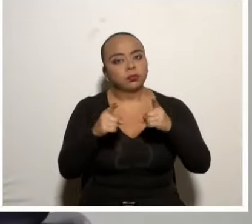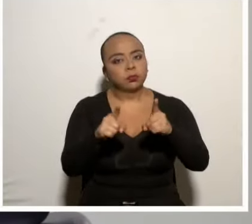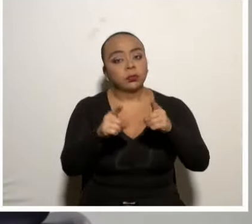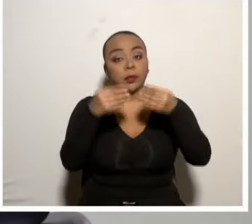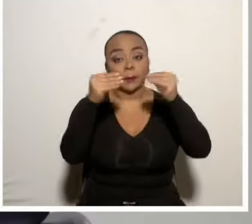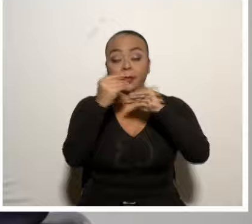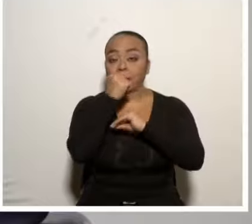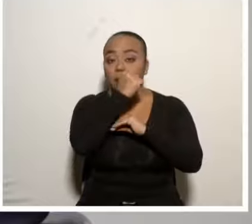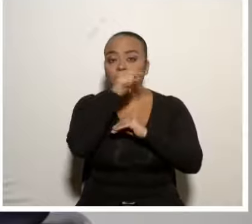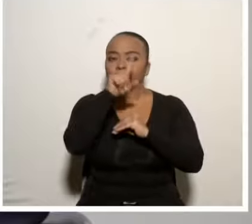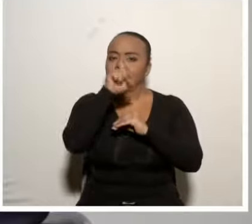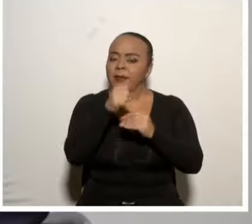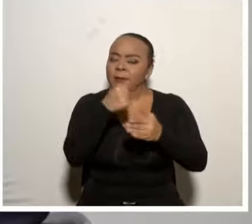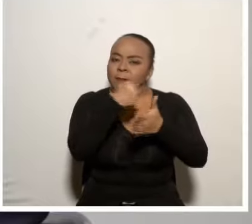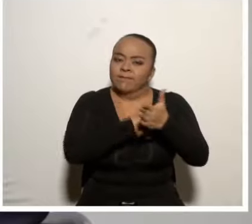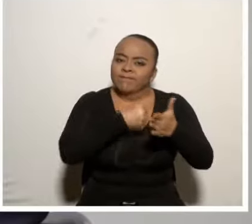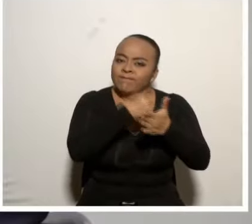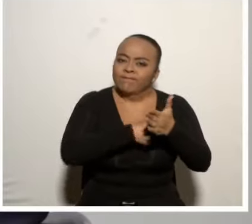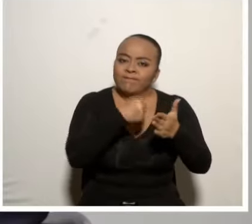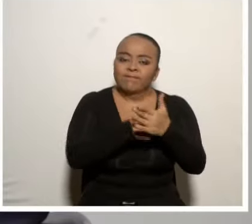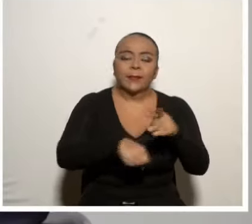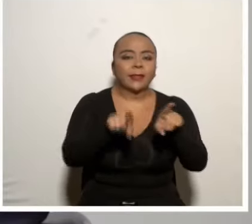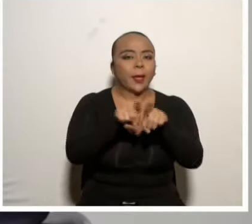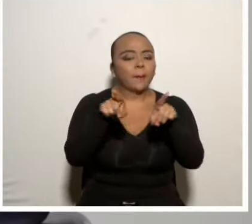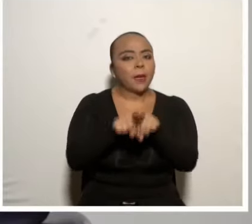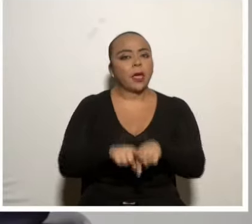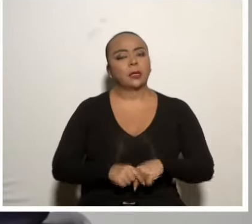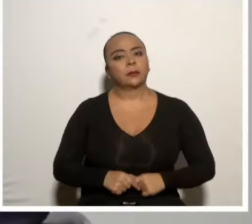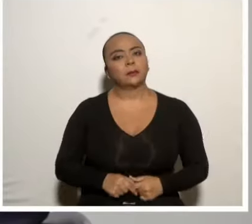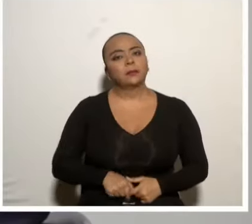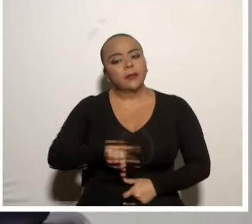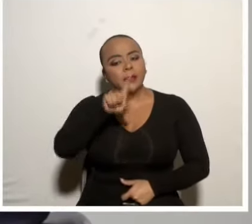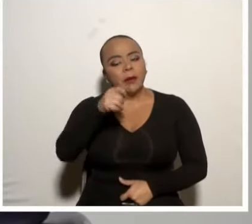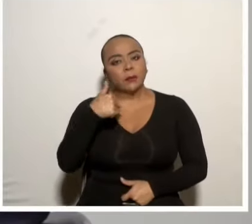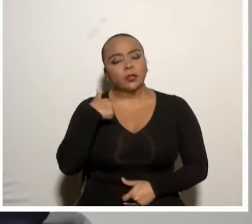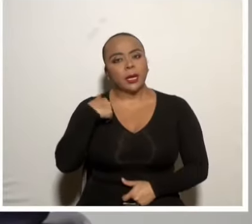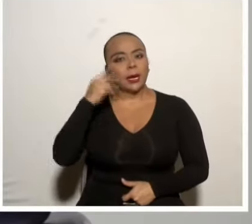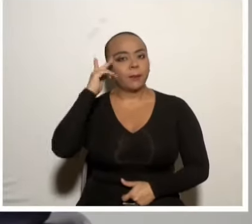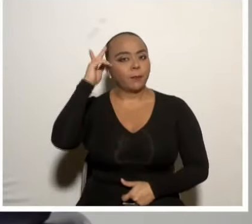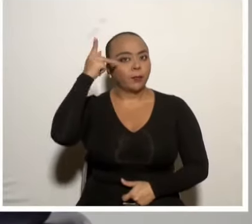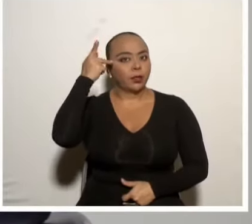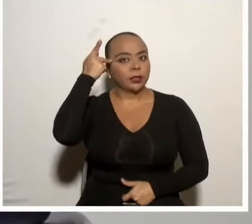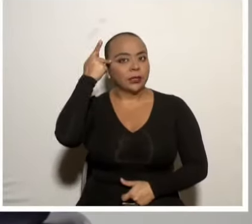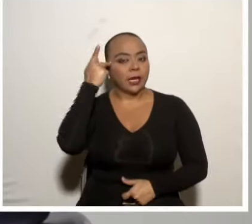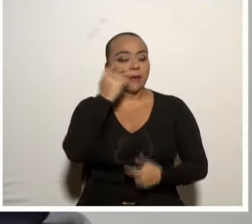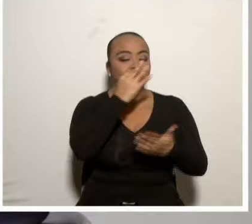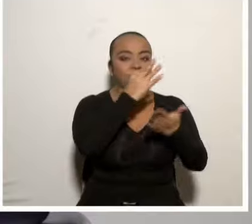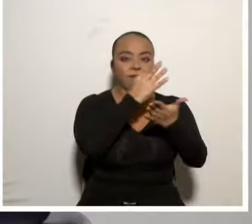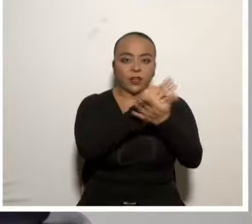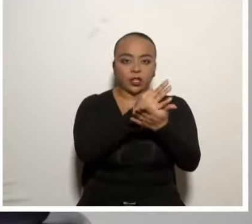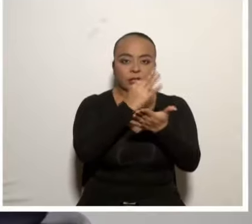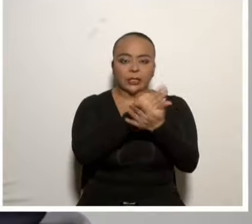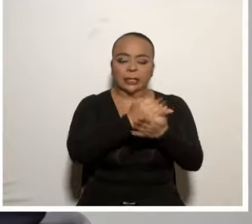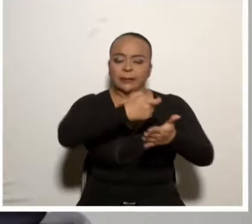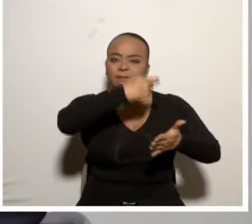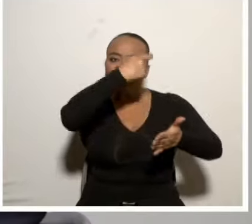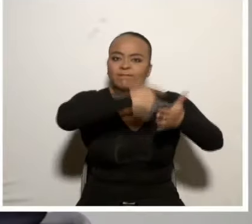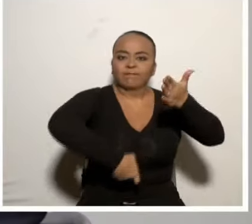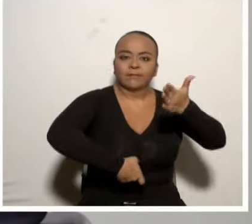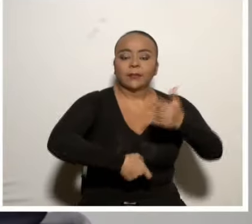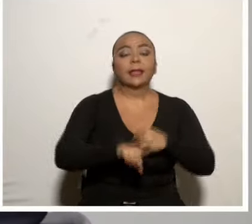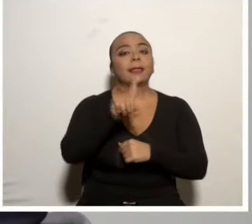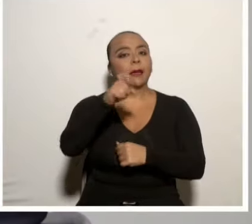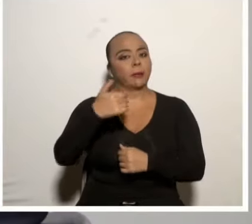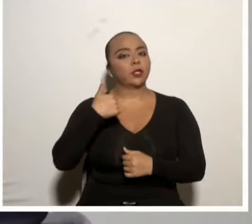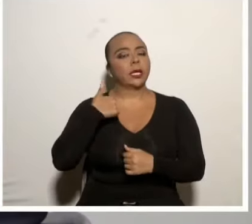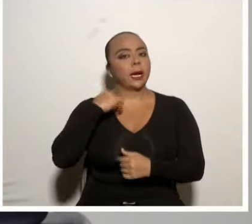narcotráfico tenemos que ser vehementes también, tenemos que tener una política de fronteras estricta, tenemos que